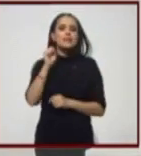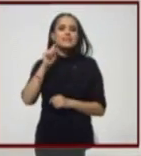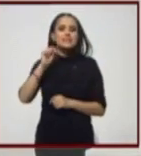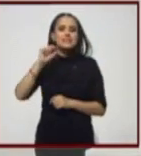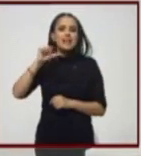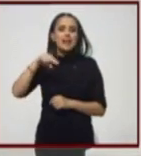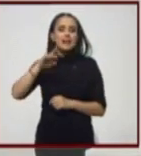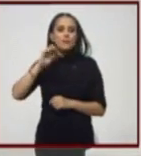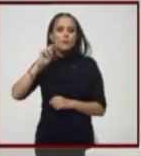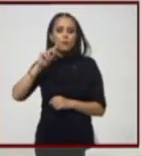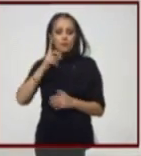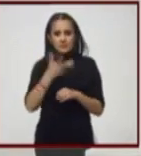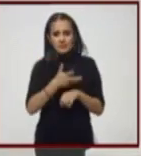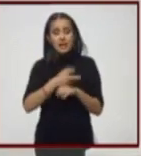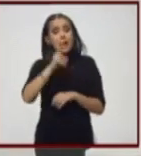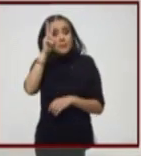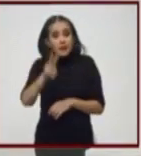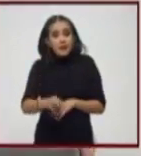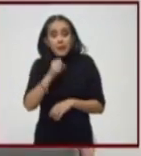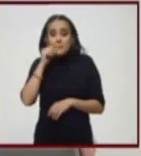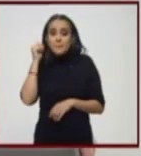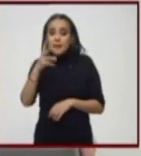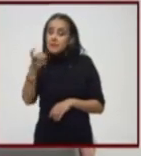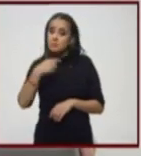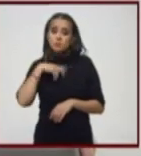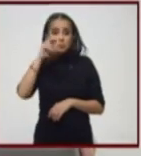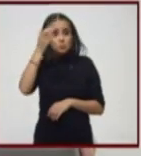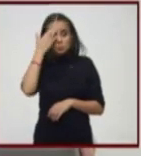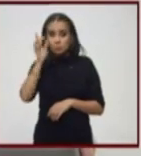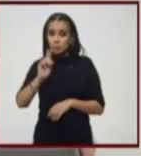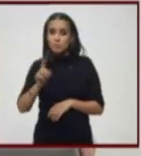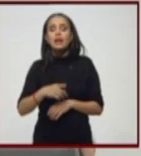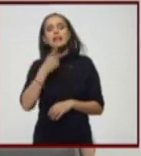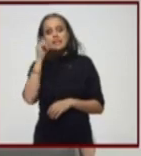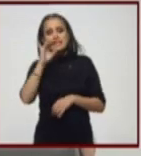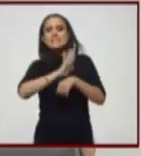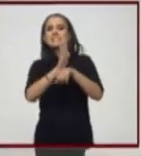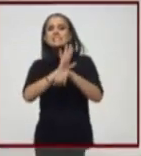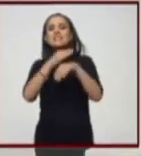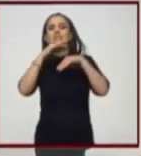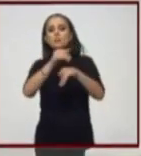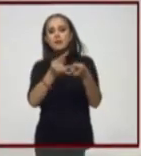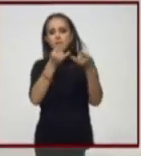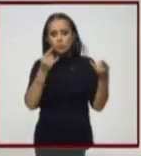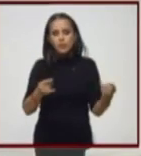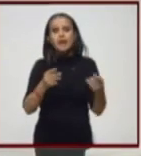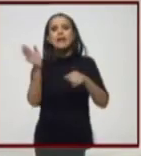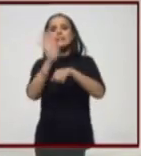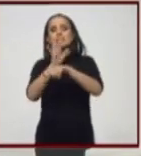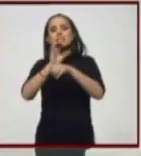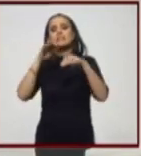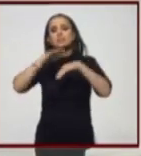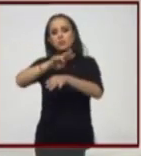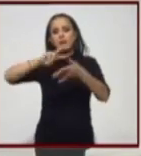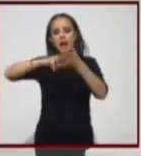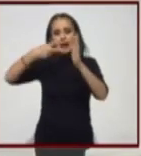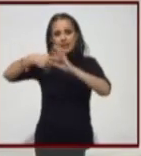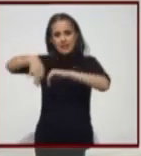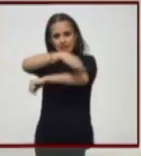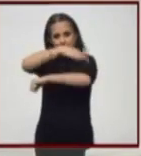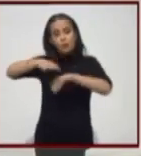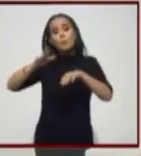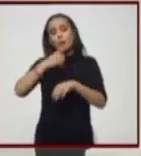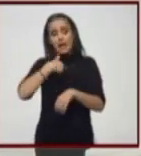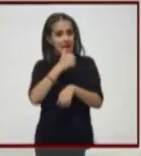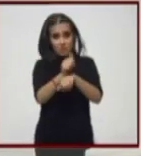estudié a ricky padrísimo esta parte de la conocida cine documental sí historia de la arquitectura porque realidad a mí me hubiese gustado ser